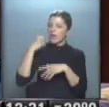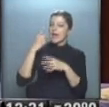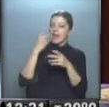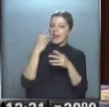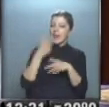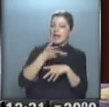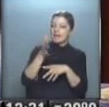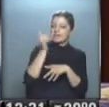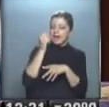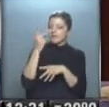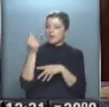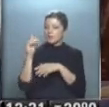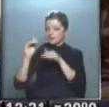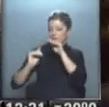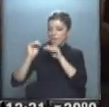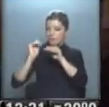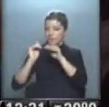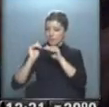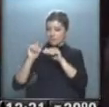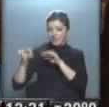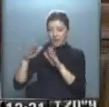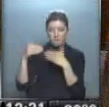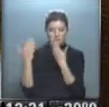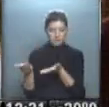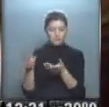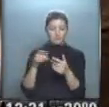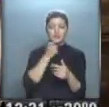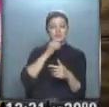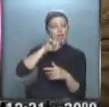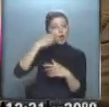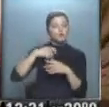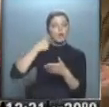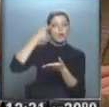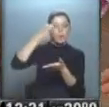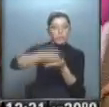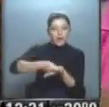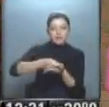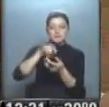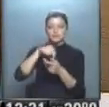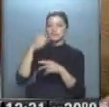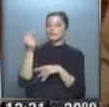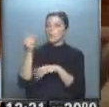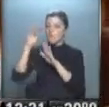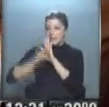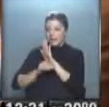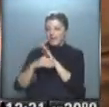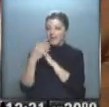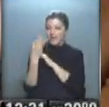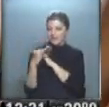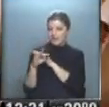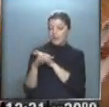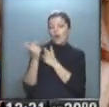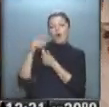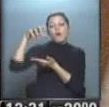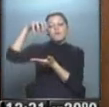que maximiza sus beneficios. Darle a un próximo implicaría reducir sus precios o transformarse en un